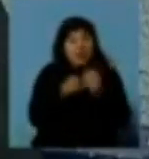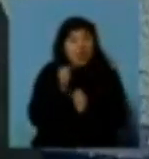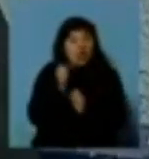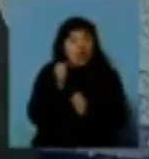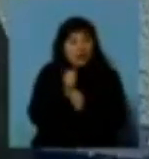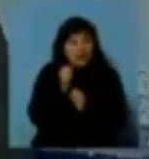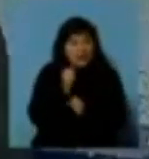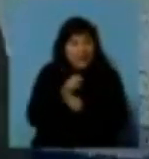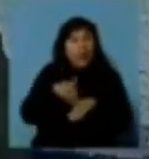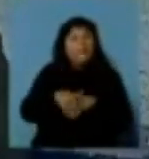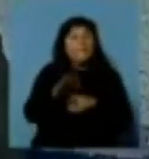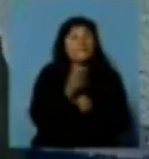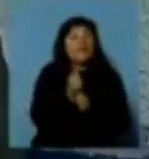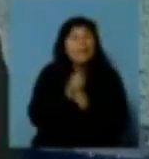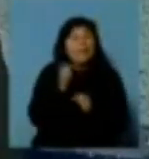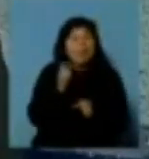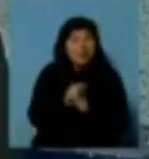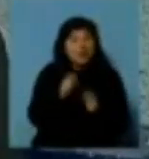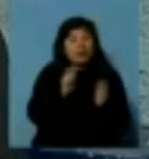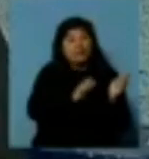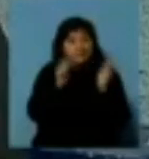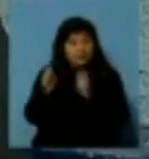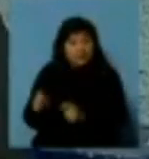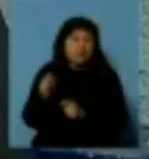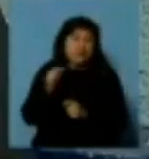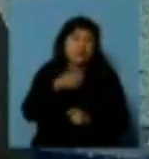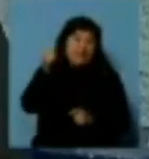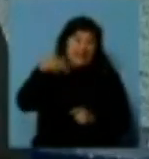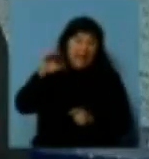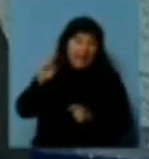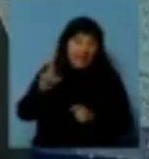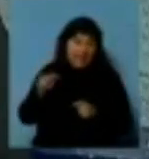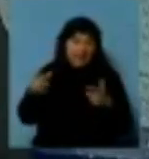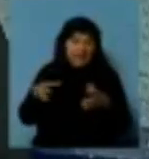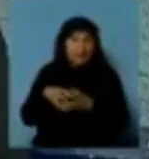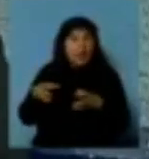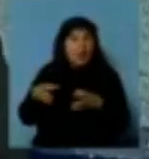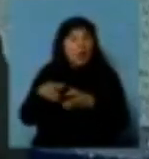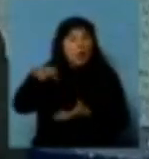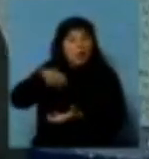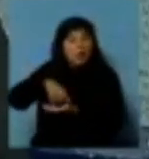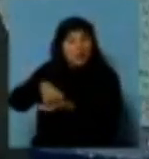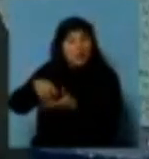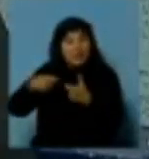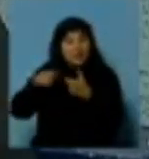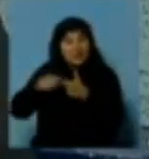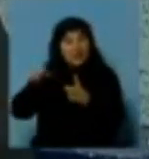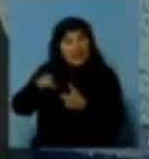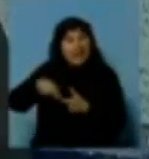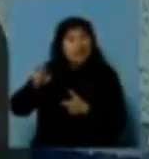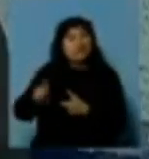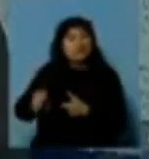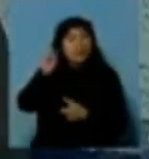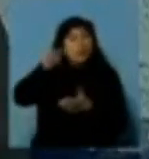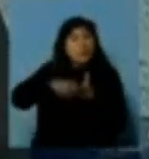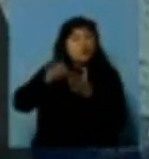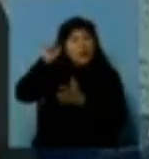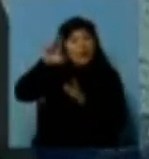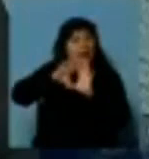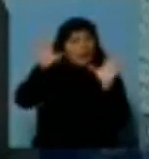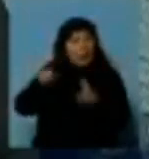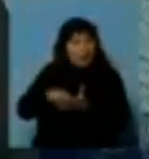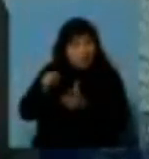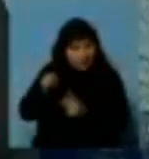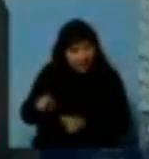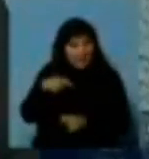la Nación a Lámbar, que es la cámara que lo nuclea a todos los empresarios de Buenos Aires y de Gran Buenos Aires, que le hagan el mismo aporte.